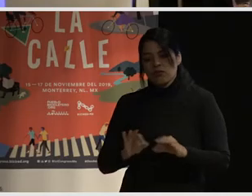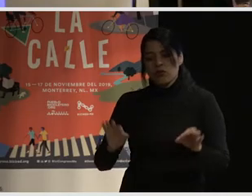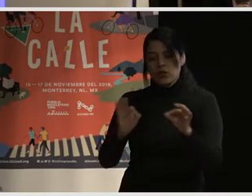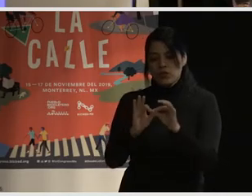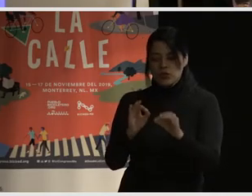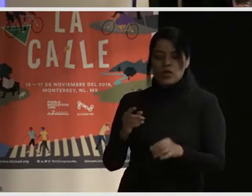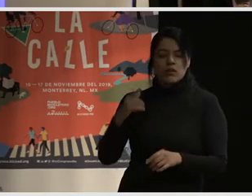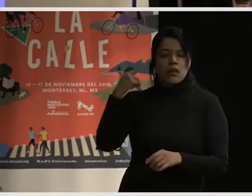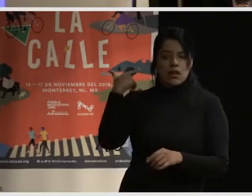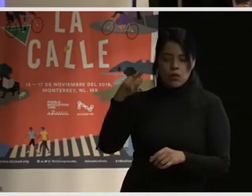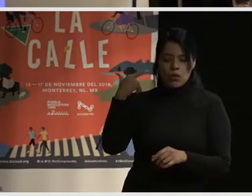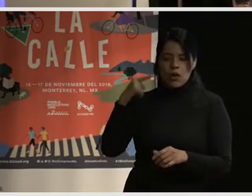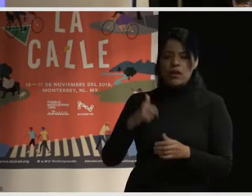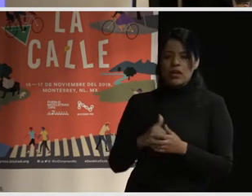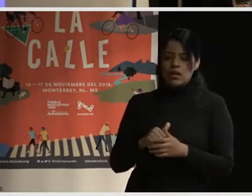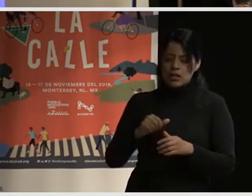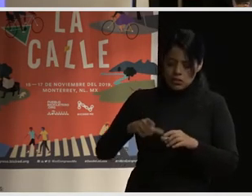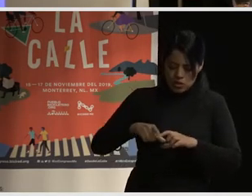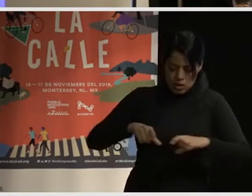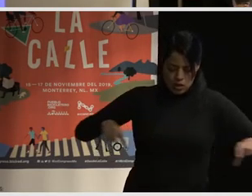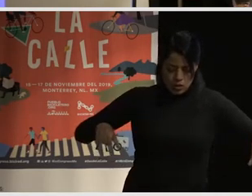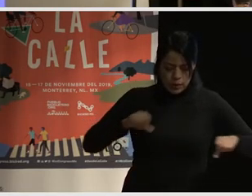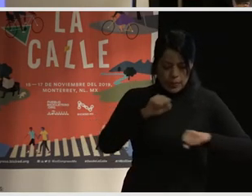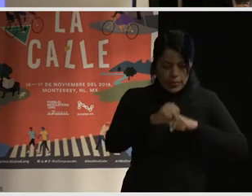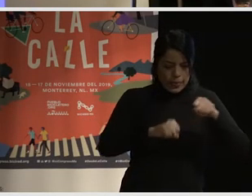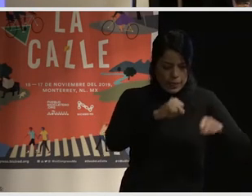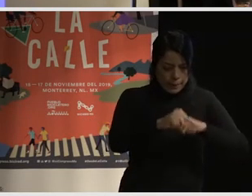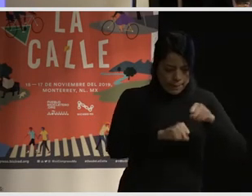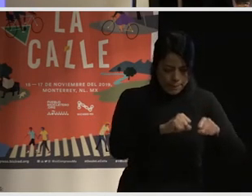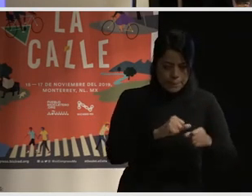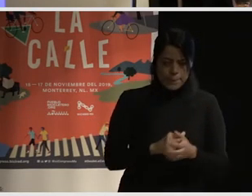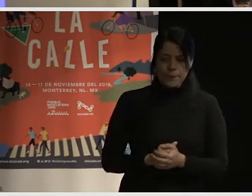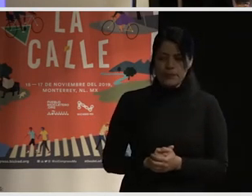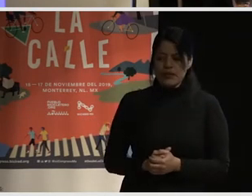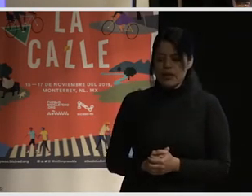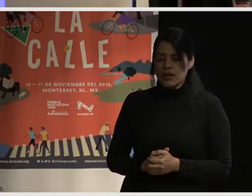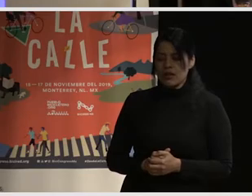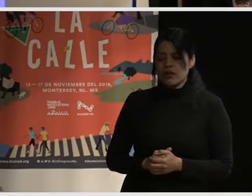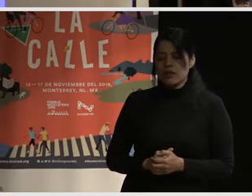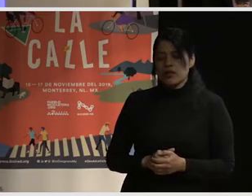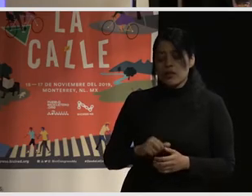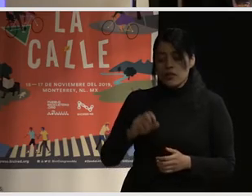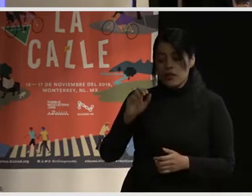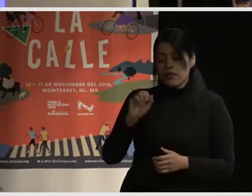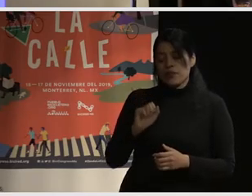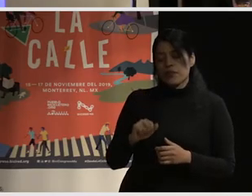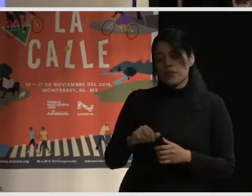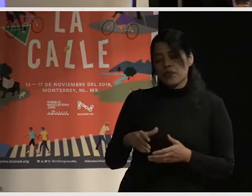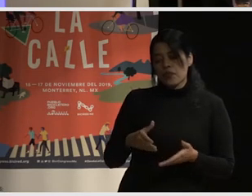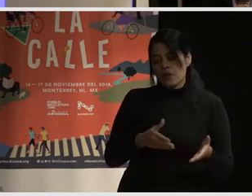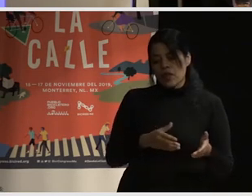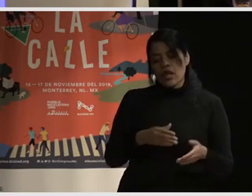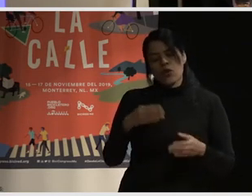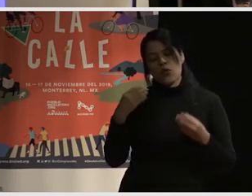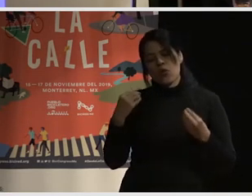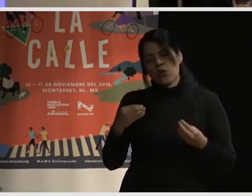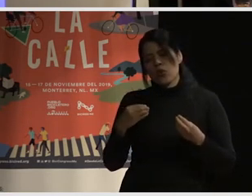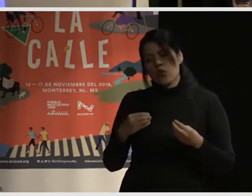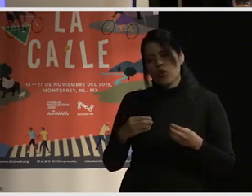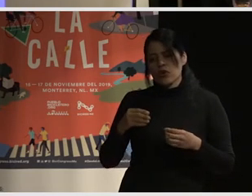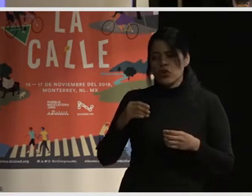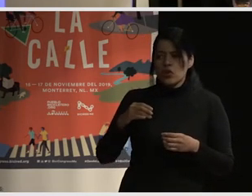guadalajara empezó siendo una ciclovía que era federalismo bueno primero fue la paz y luego la tumbaron federalismo y entonces todo mundo decía uy unos